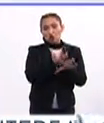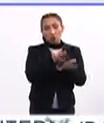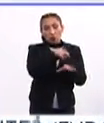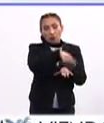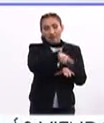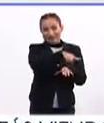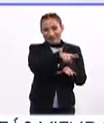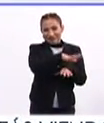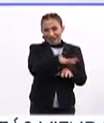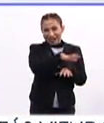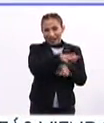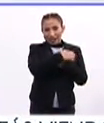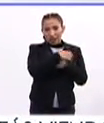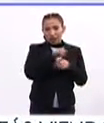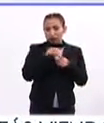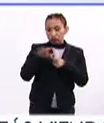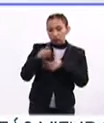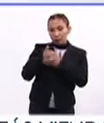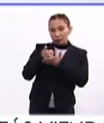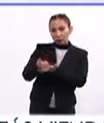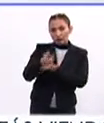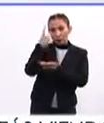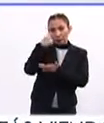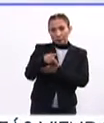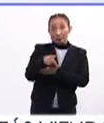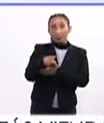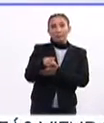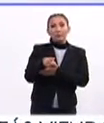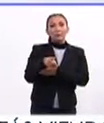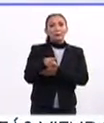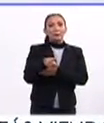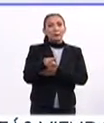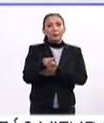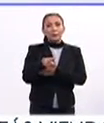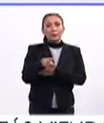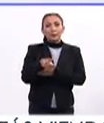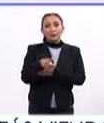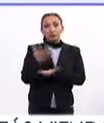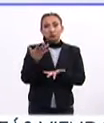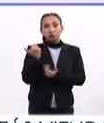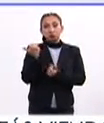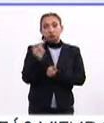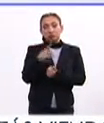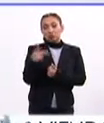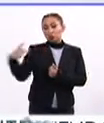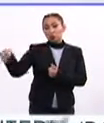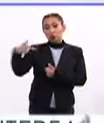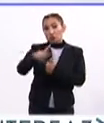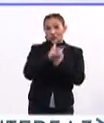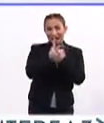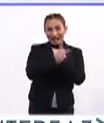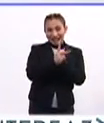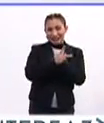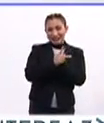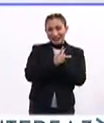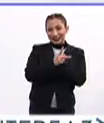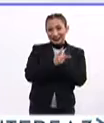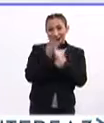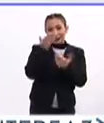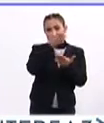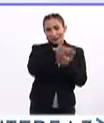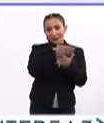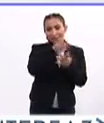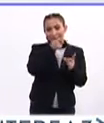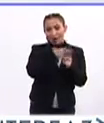puede influir en... no sabemos si en sus países de destino,